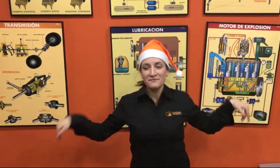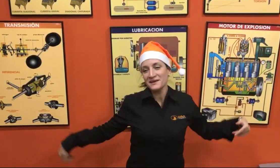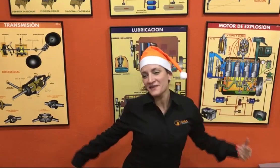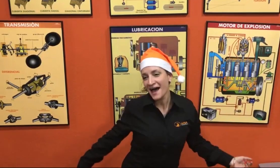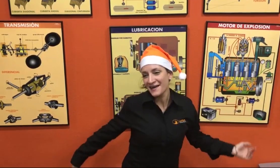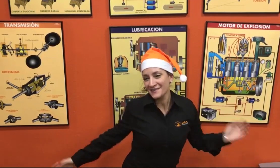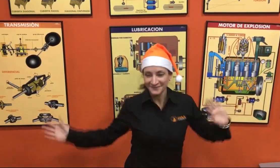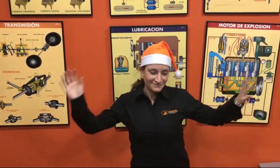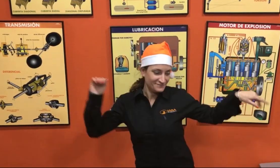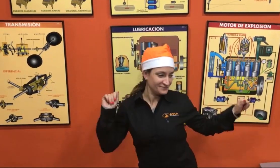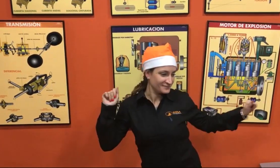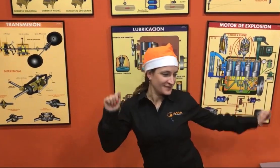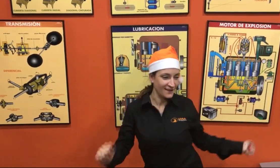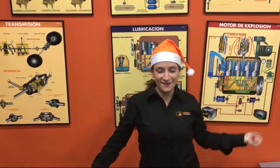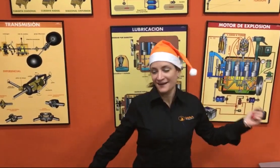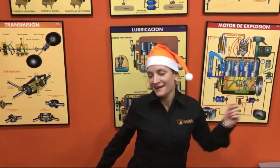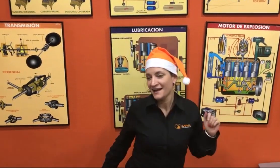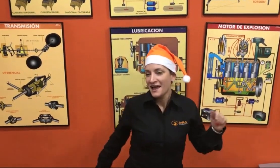¡Feliz Navidad!